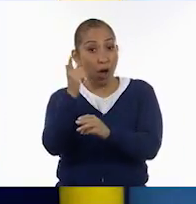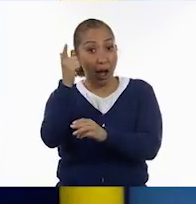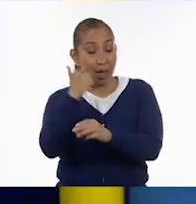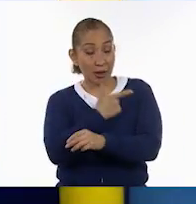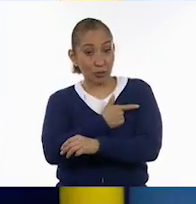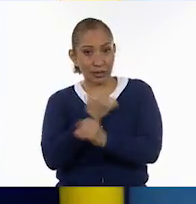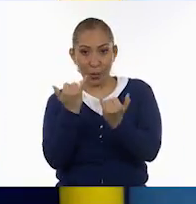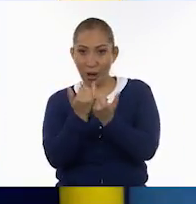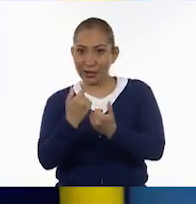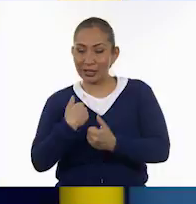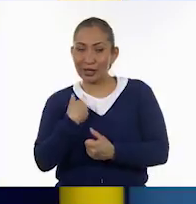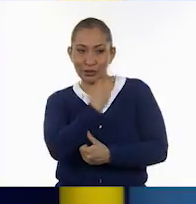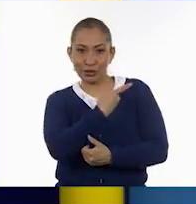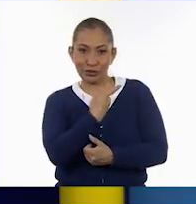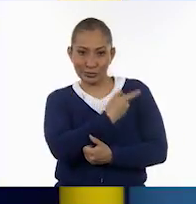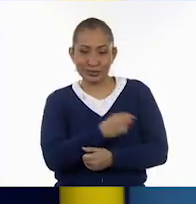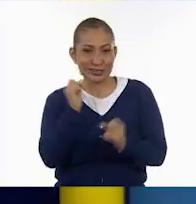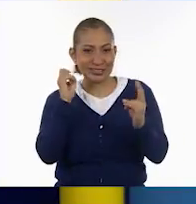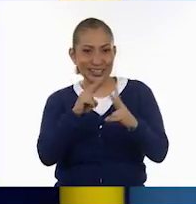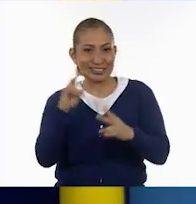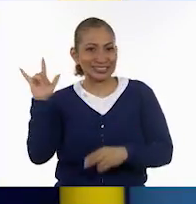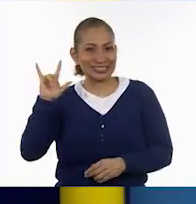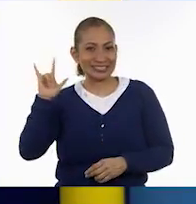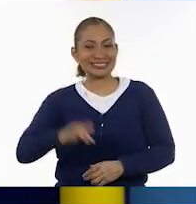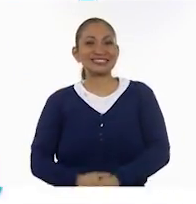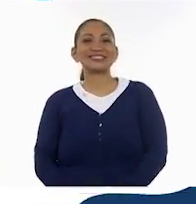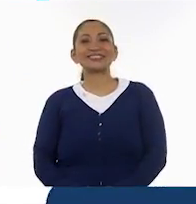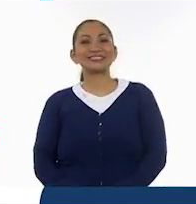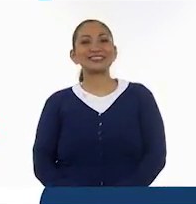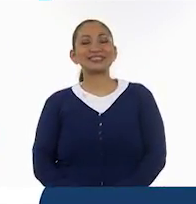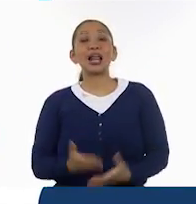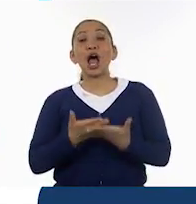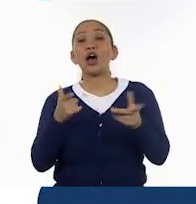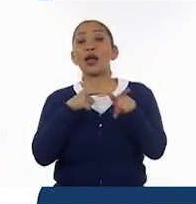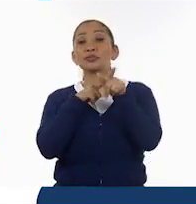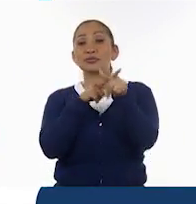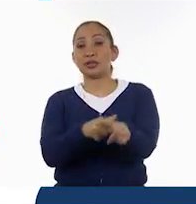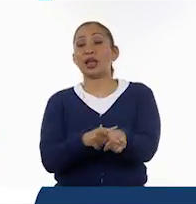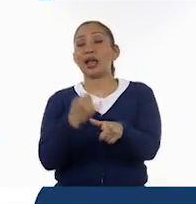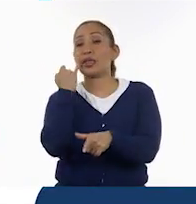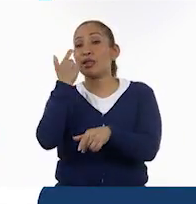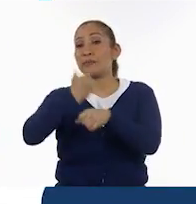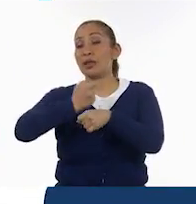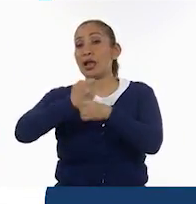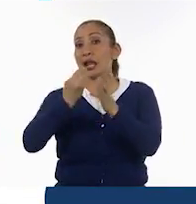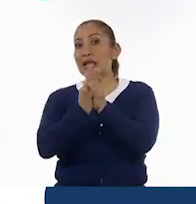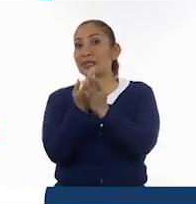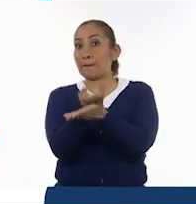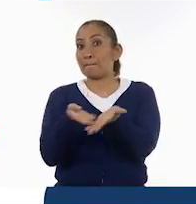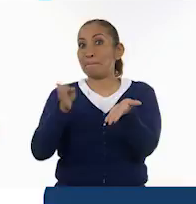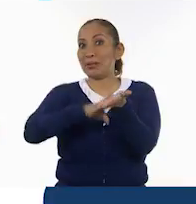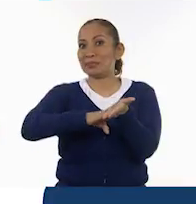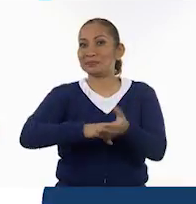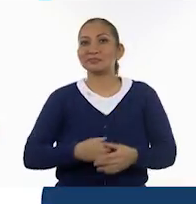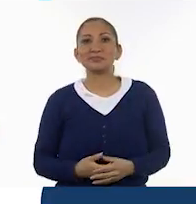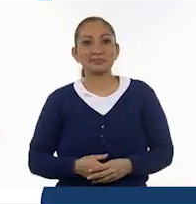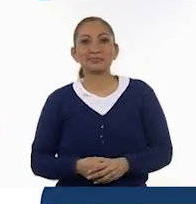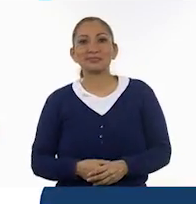hayan disfrutado tanto como Gaby y yo. Hasta la próxima. A continuación, lengua materna clase bilingüe.